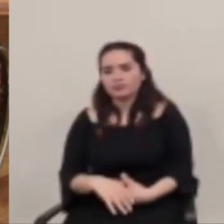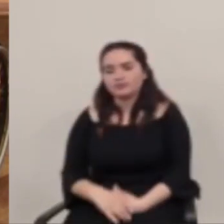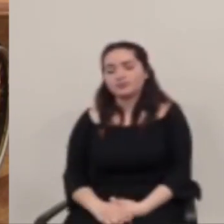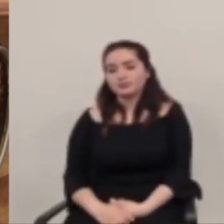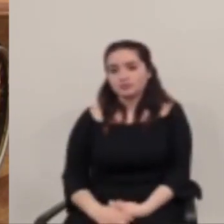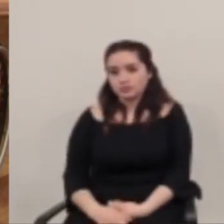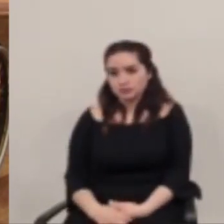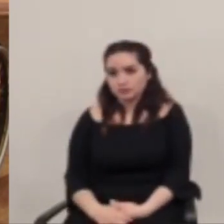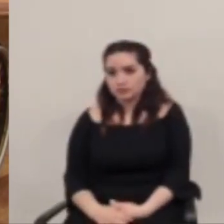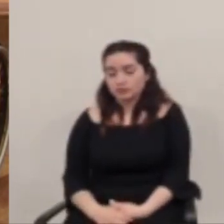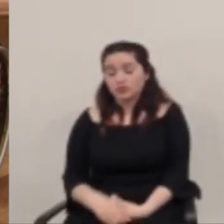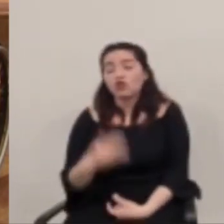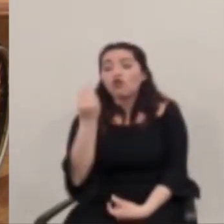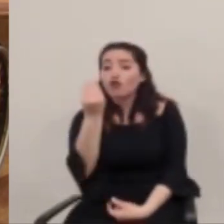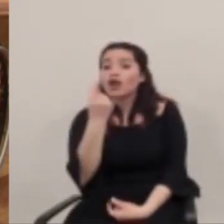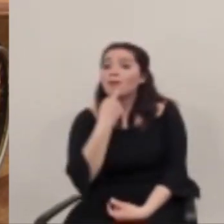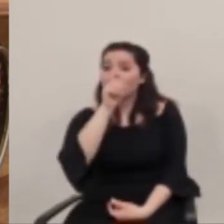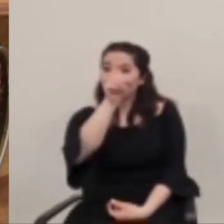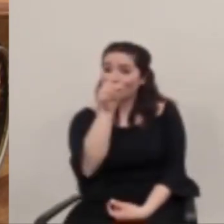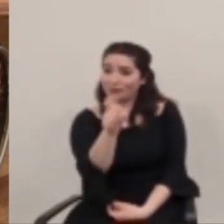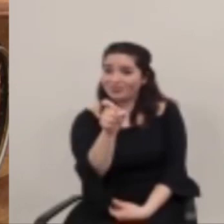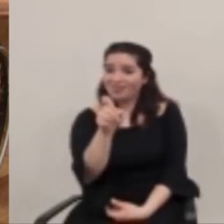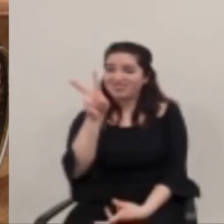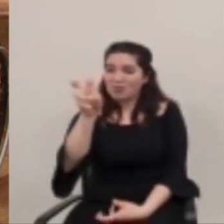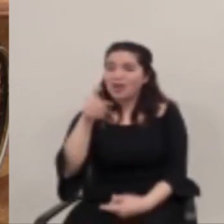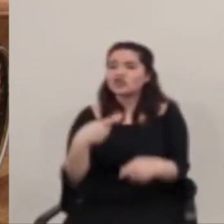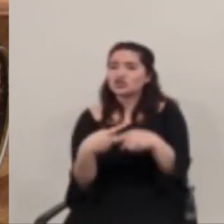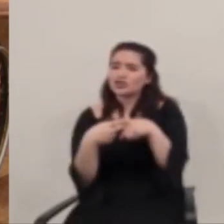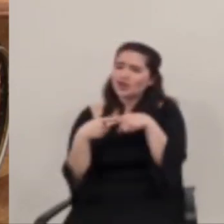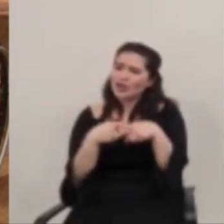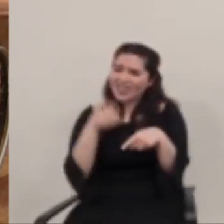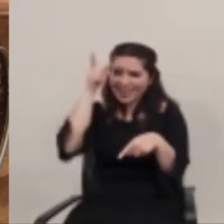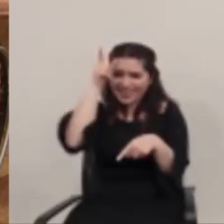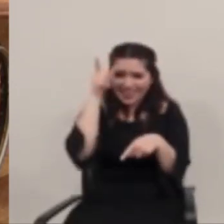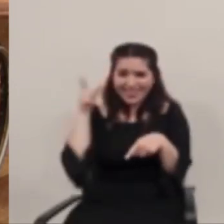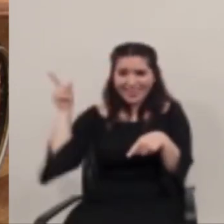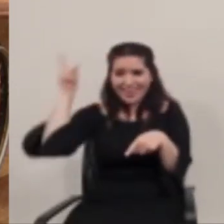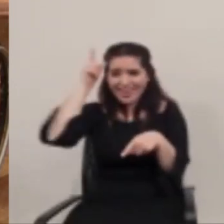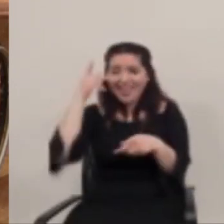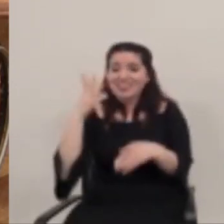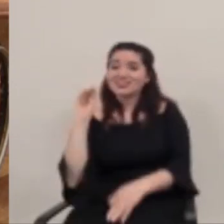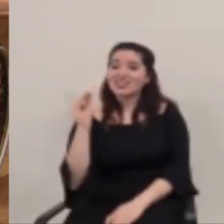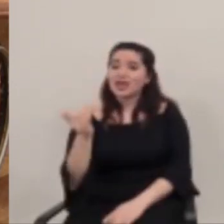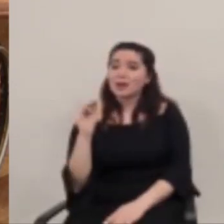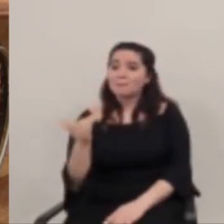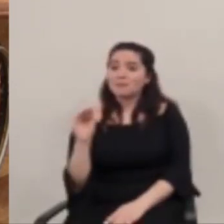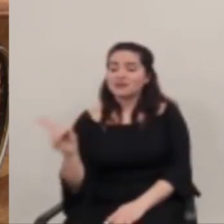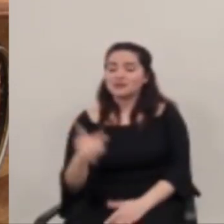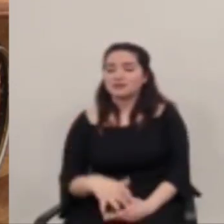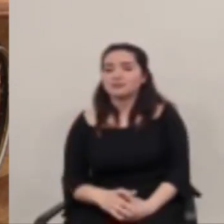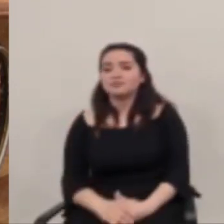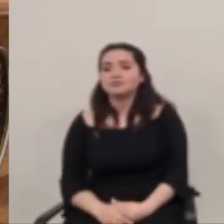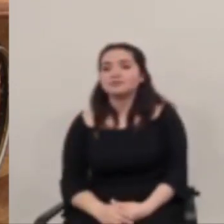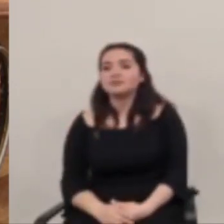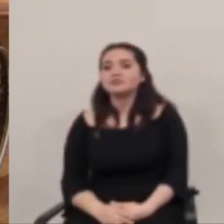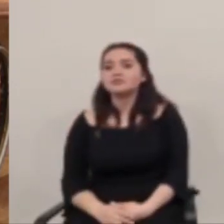Bueno, muy buena pregunta. Desde la sociología de la discapacidad, que es una disciplina que estamos intentando instalar en Chile, paso el